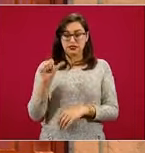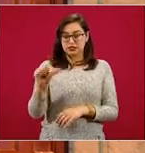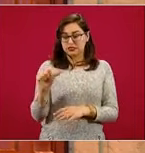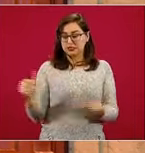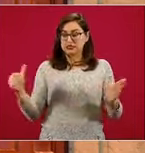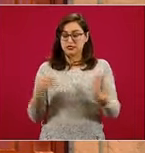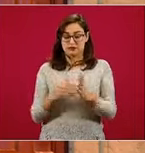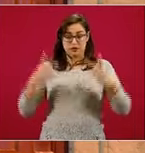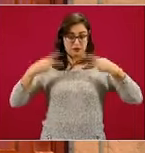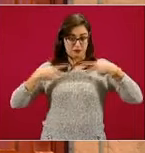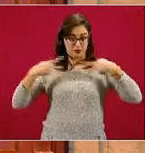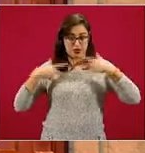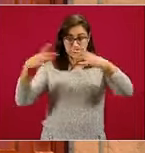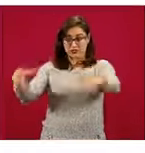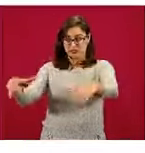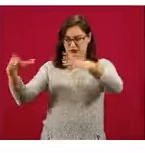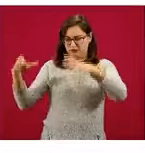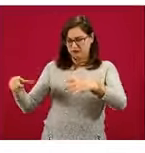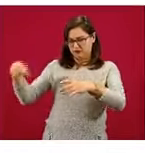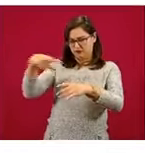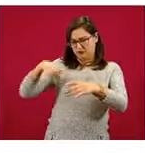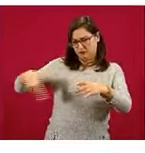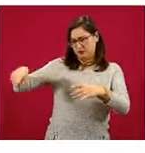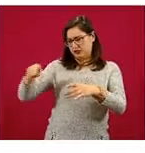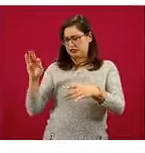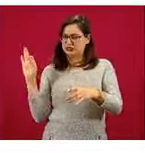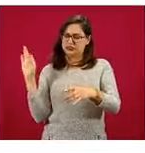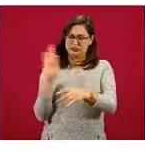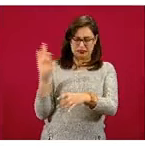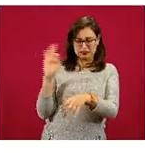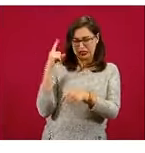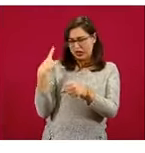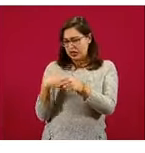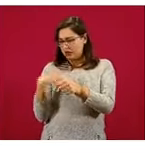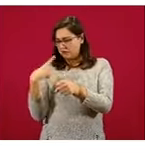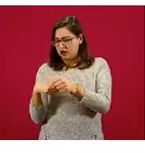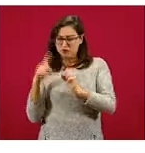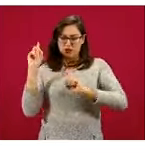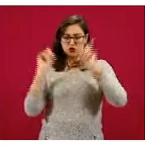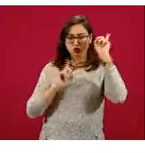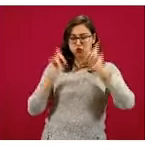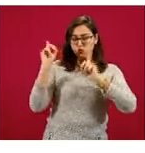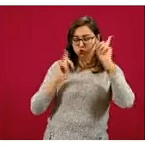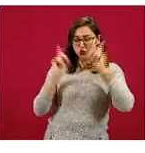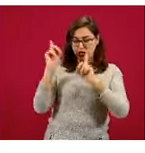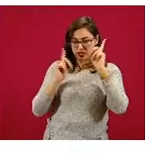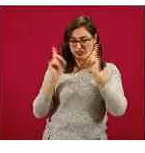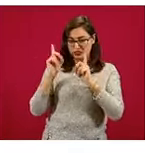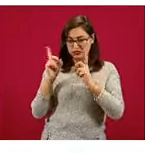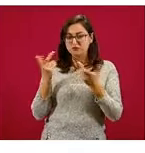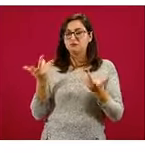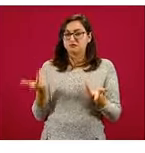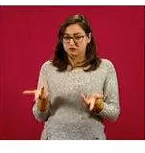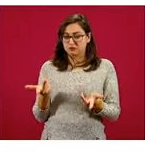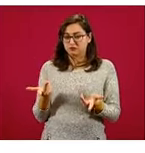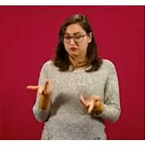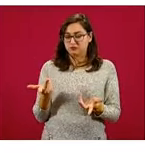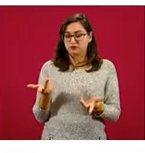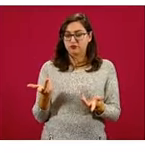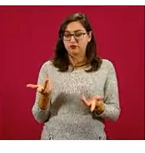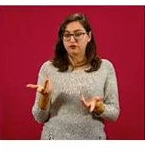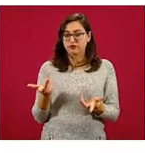2.716.000 las personas que han sido notificadas a este sistema de información, dado que fueron clasificadas como